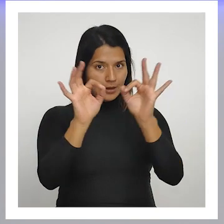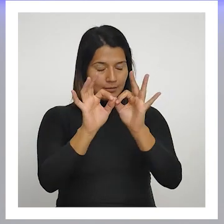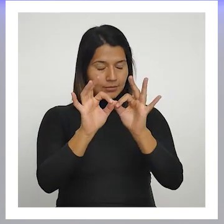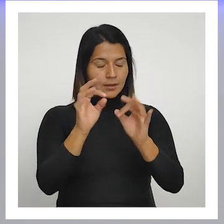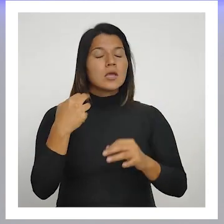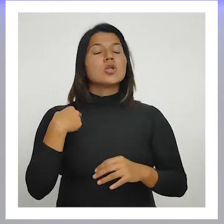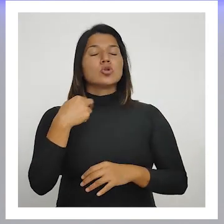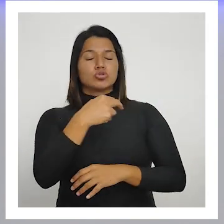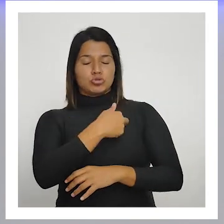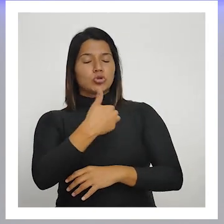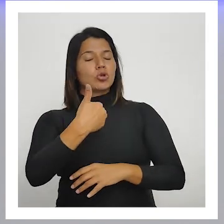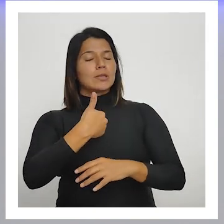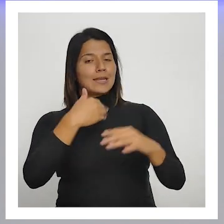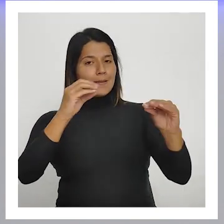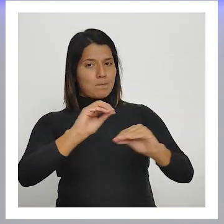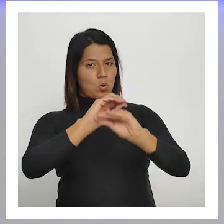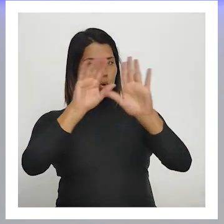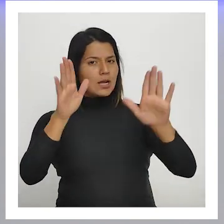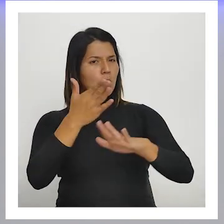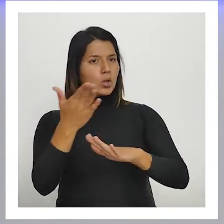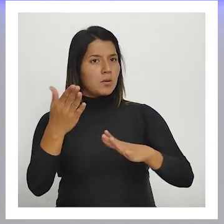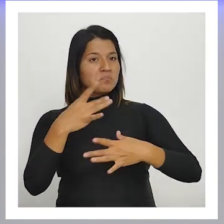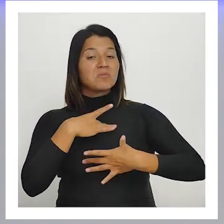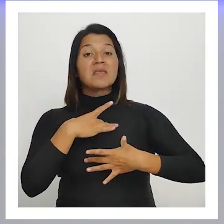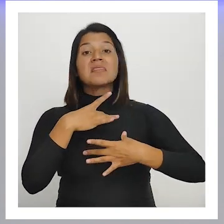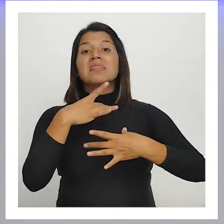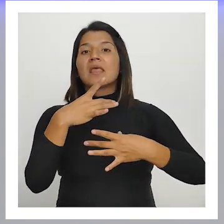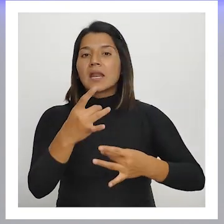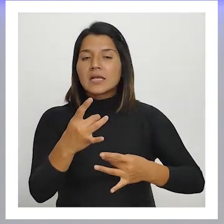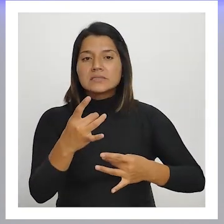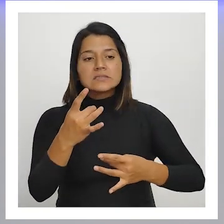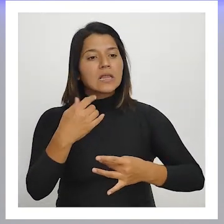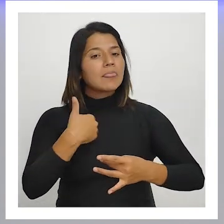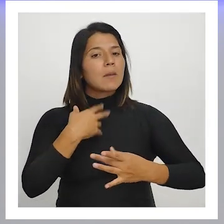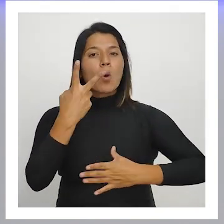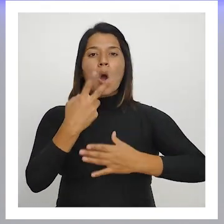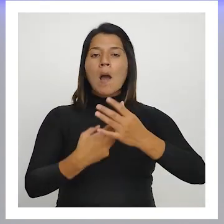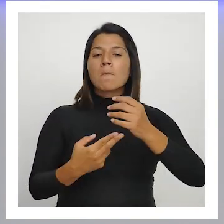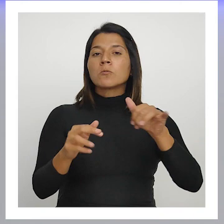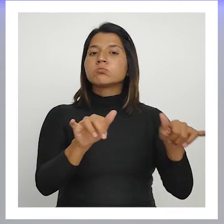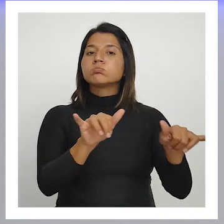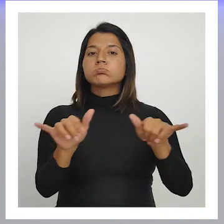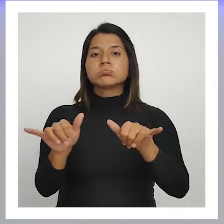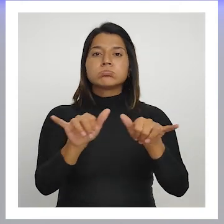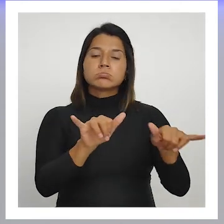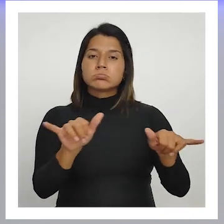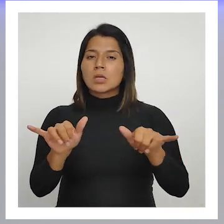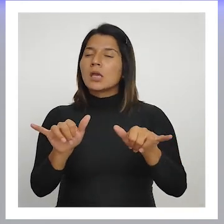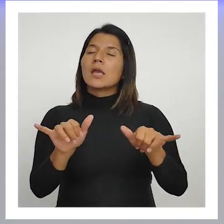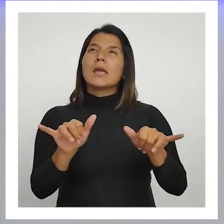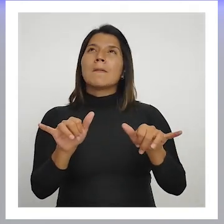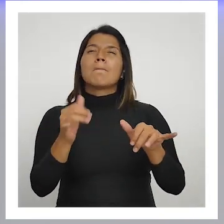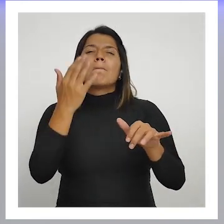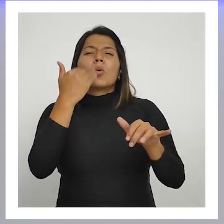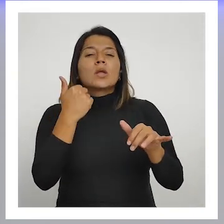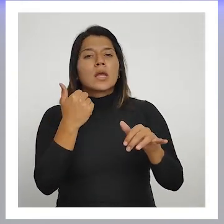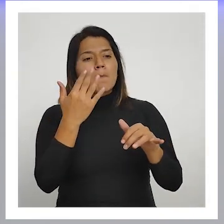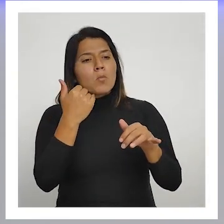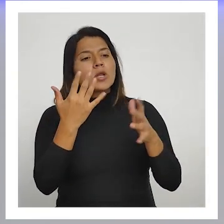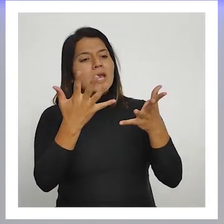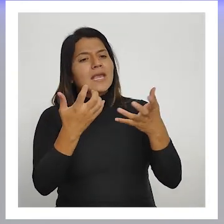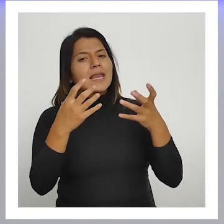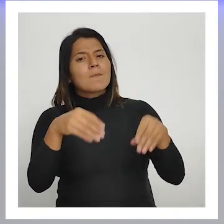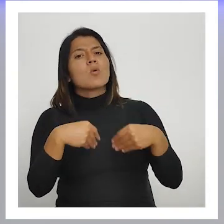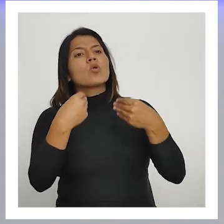Estamos claros en que los intereses son intereses similares, ¿verdad? En términos de poder generar un estado